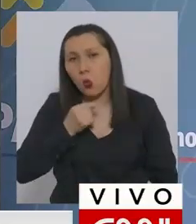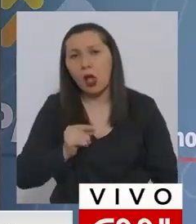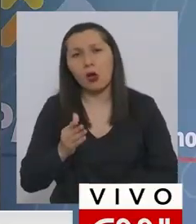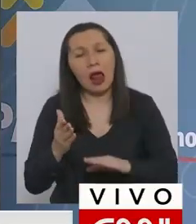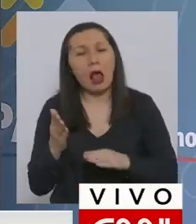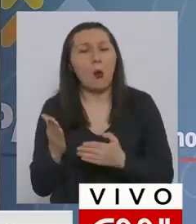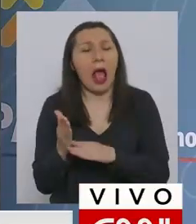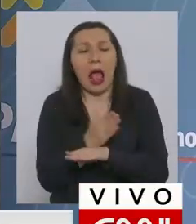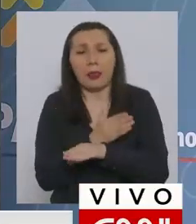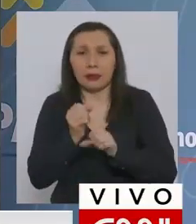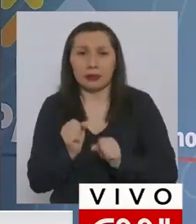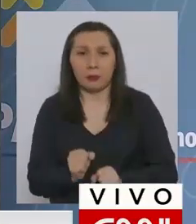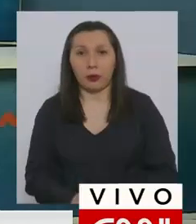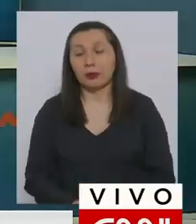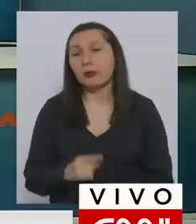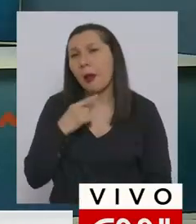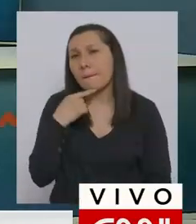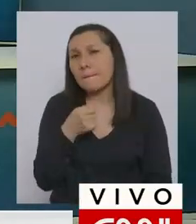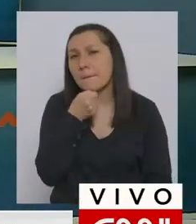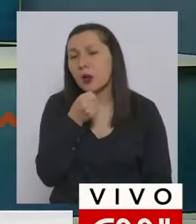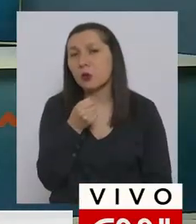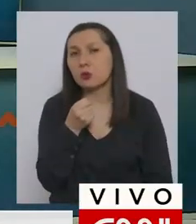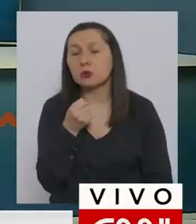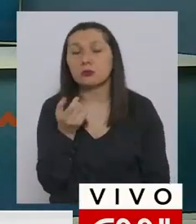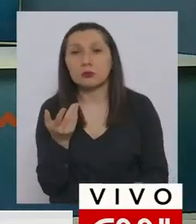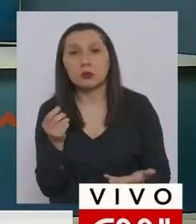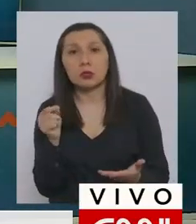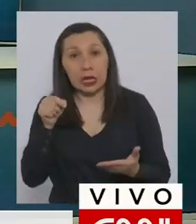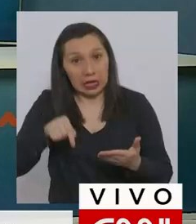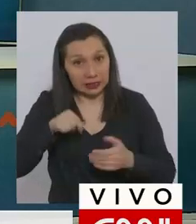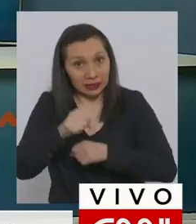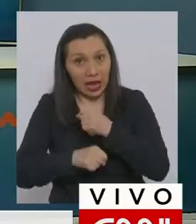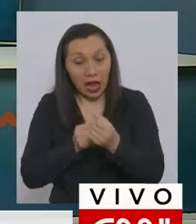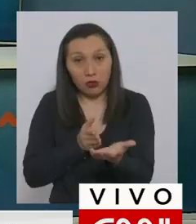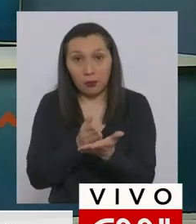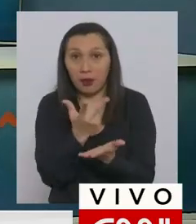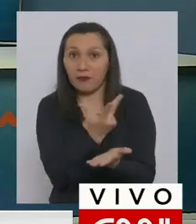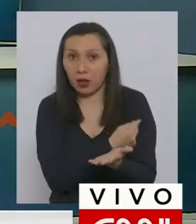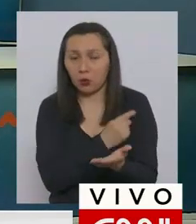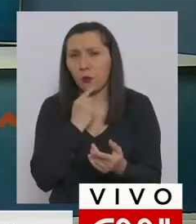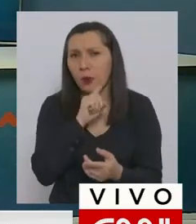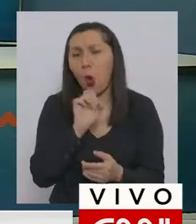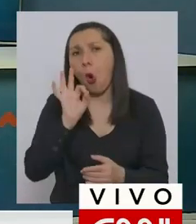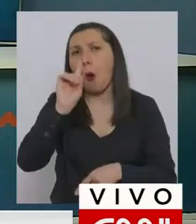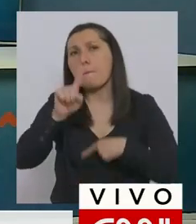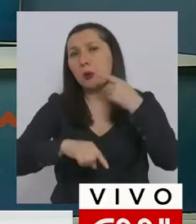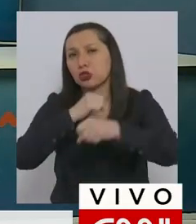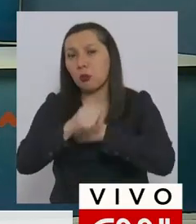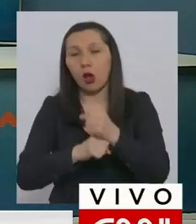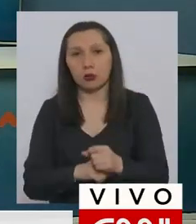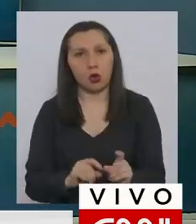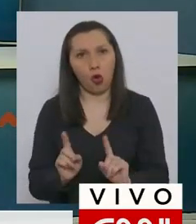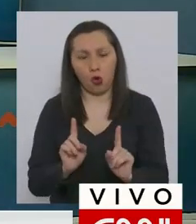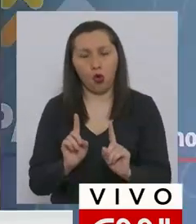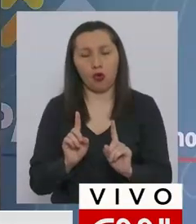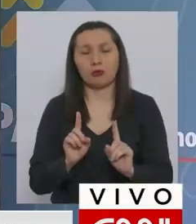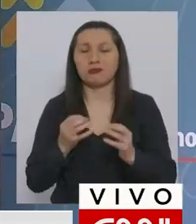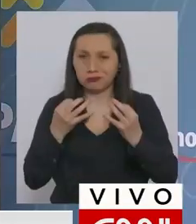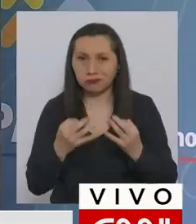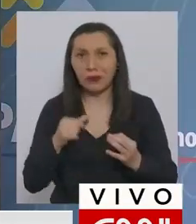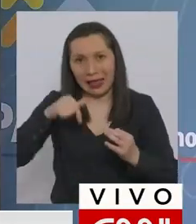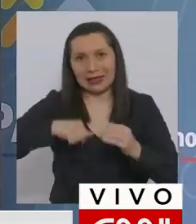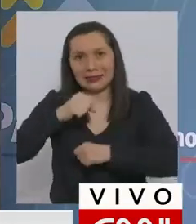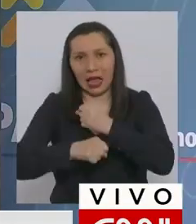Plan Nacional de Inmunizaciones, ya se encuentra trabajando en la logística y obviamente cómo va a ser el